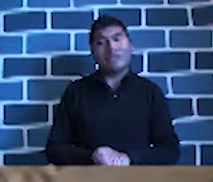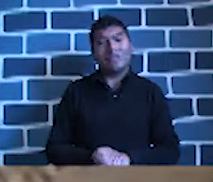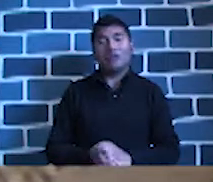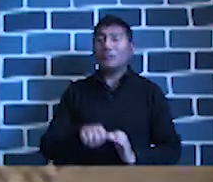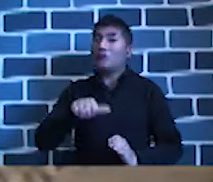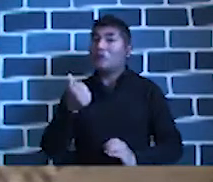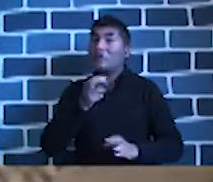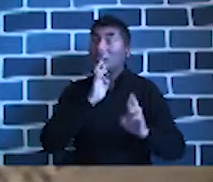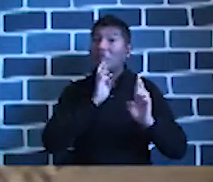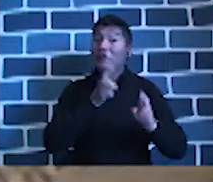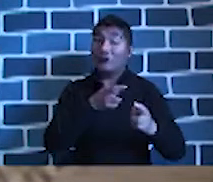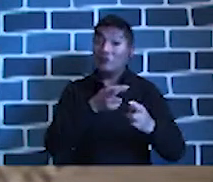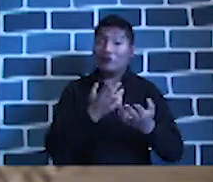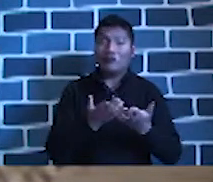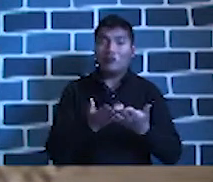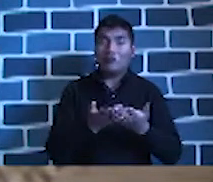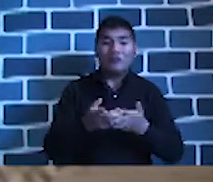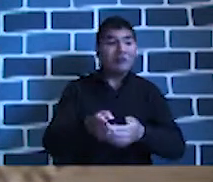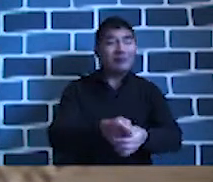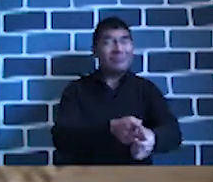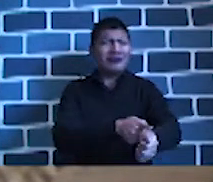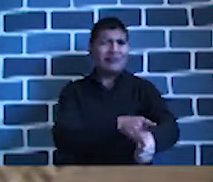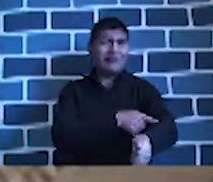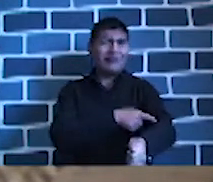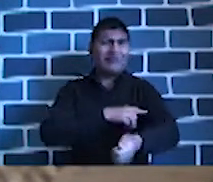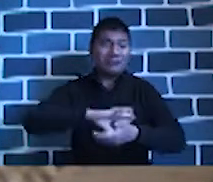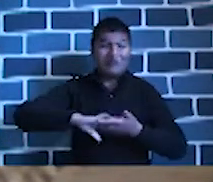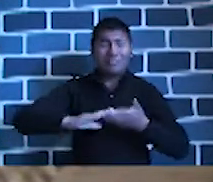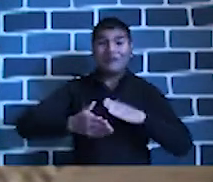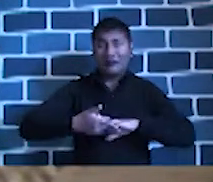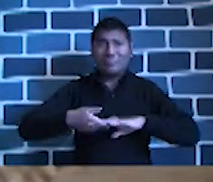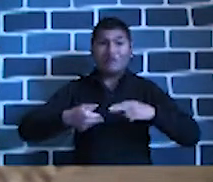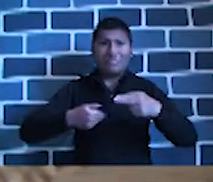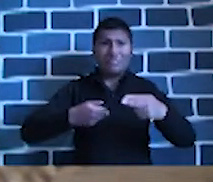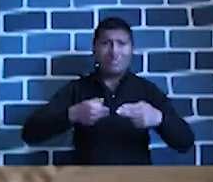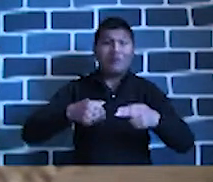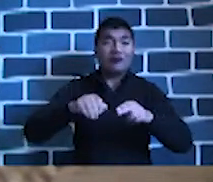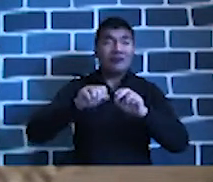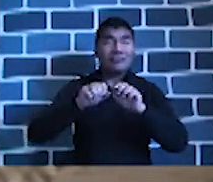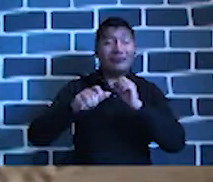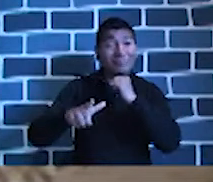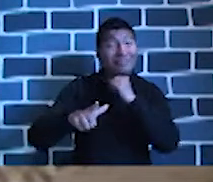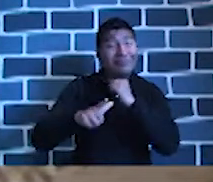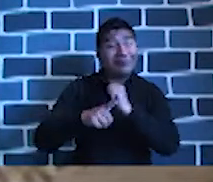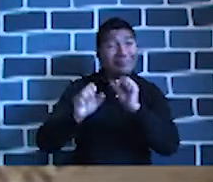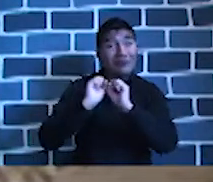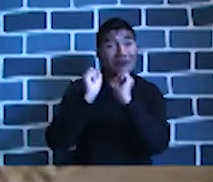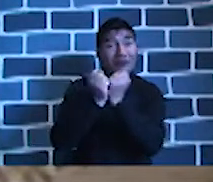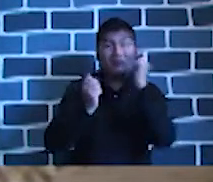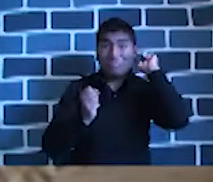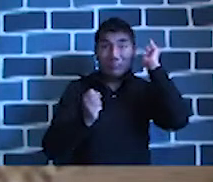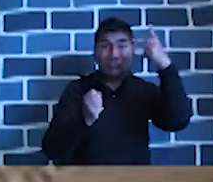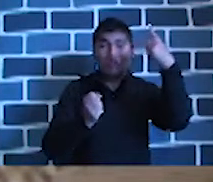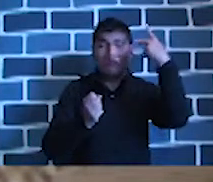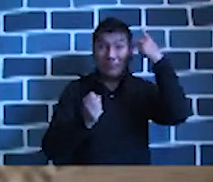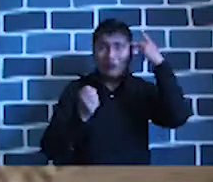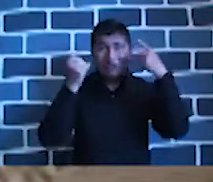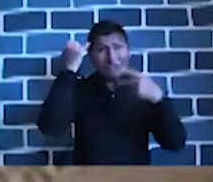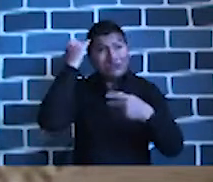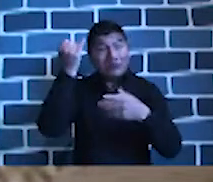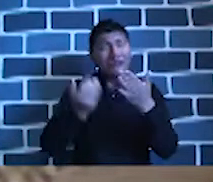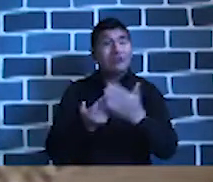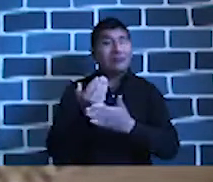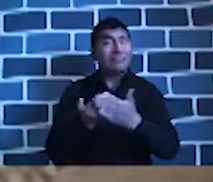Otras respuestas. A lo largo de la historia, líderes sociales y políticos e ideólogos modernos